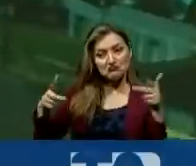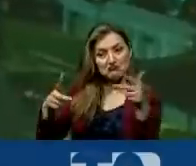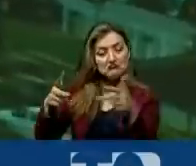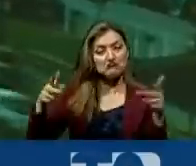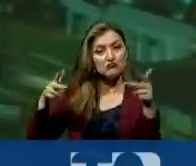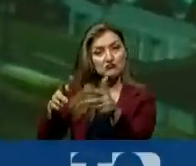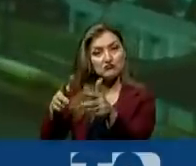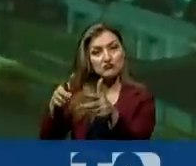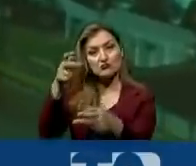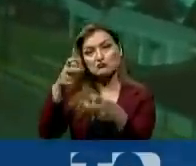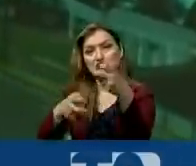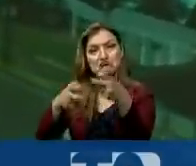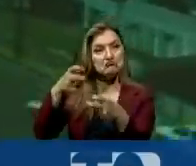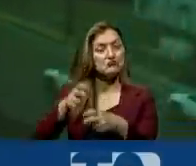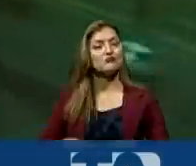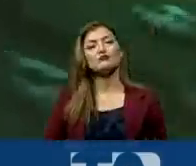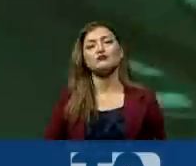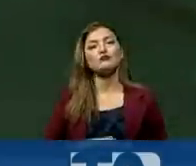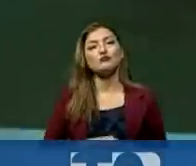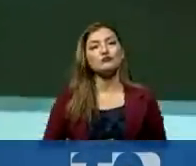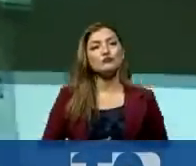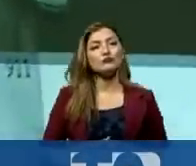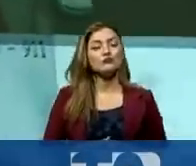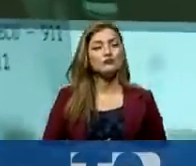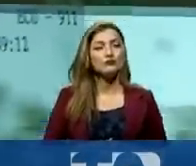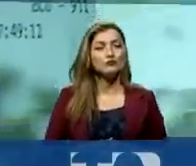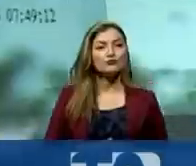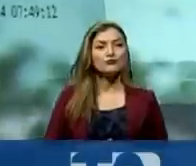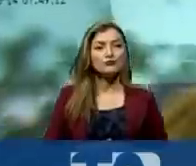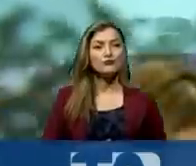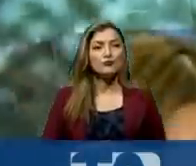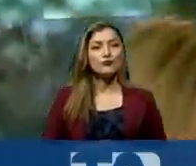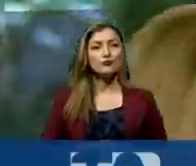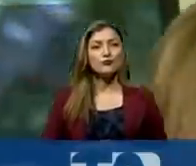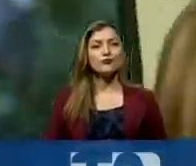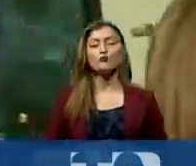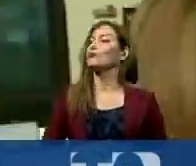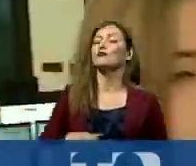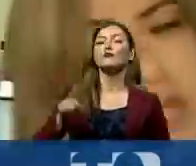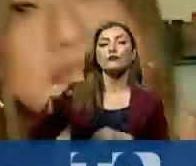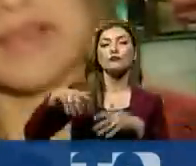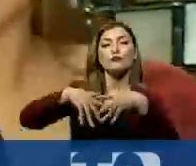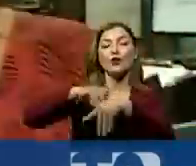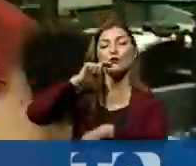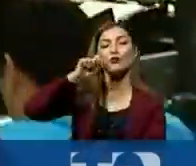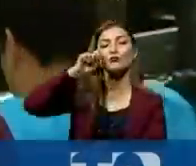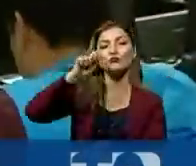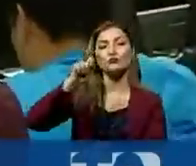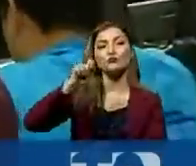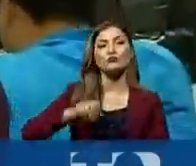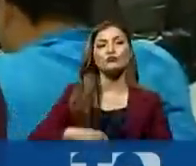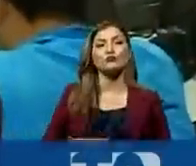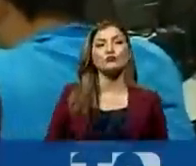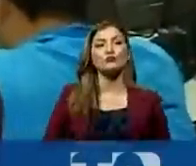sin ninguna dificultad ahora hablando propiamente del tema en torno a estas movilizaciones cierto no hay